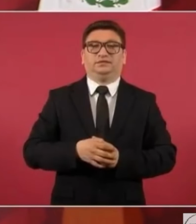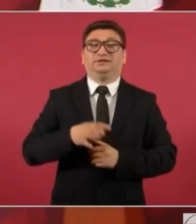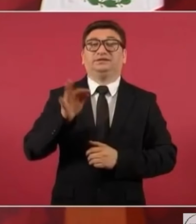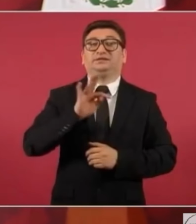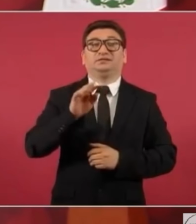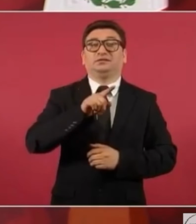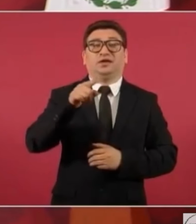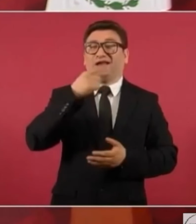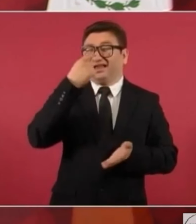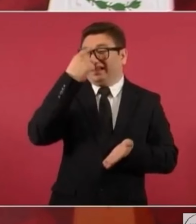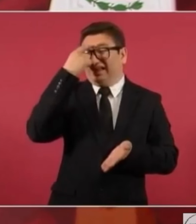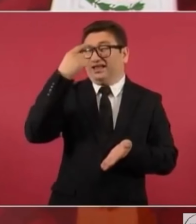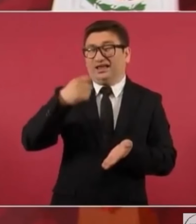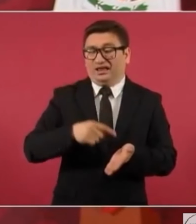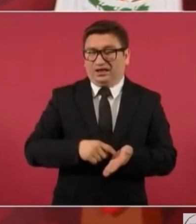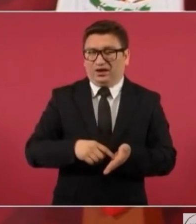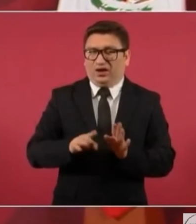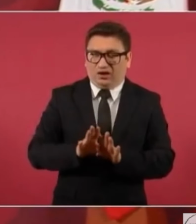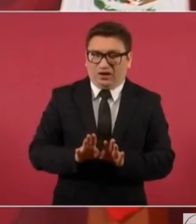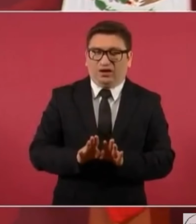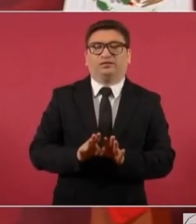increíble,